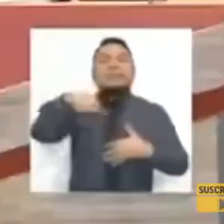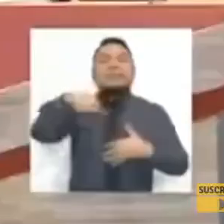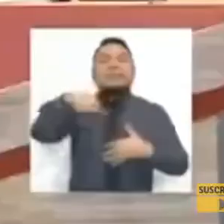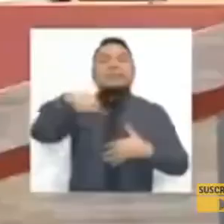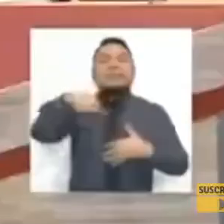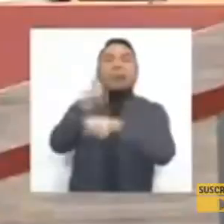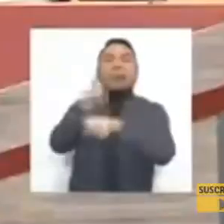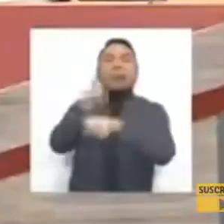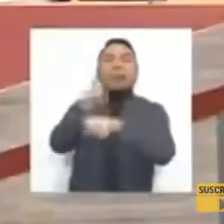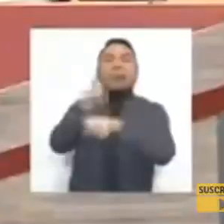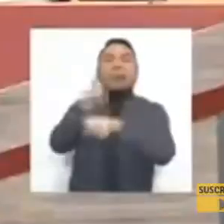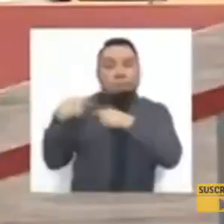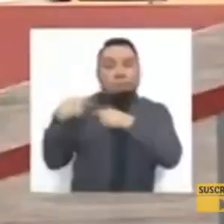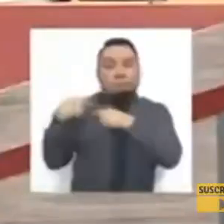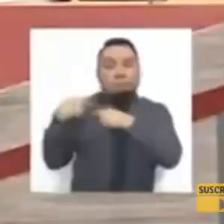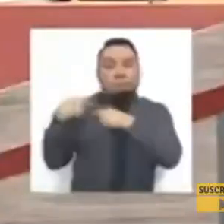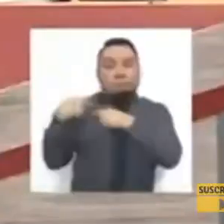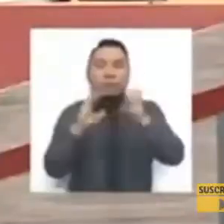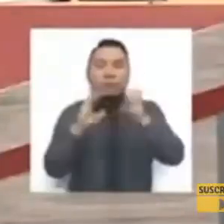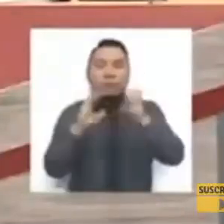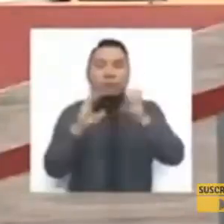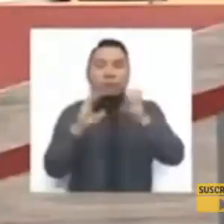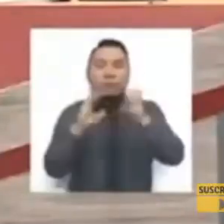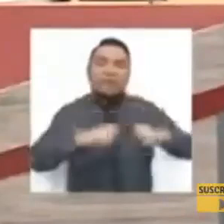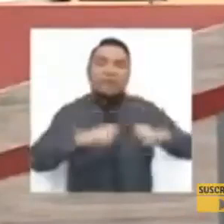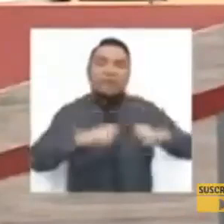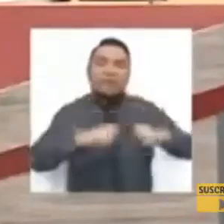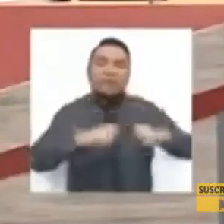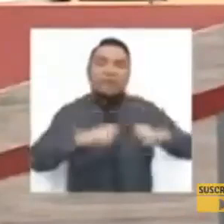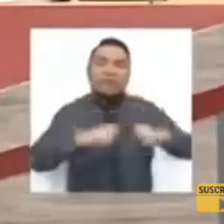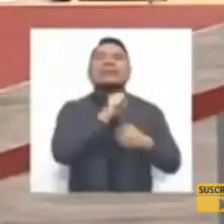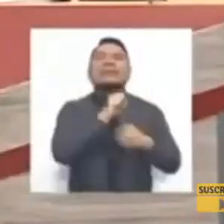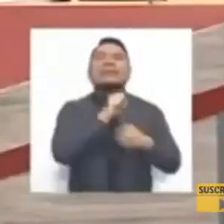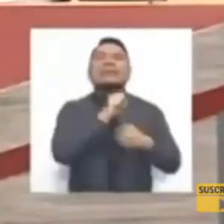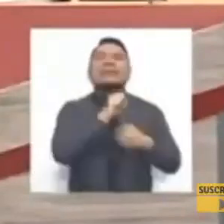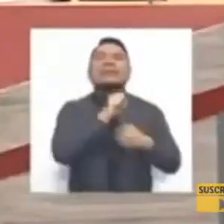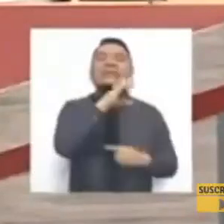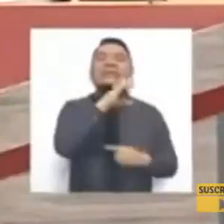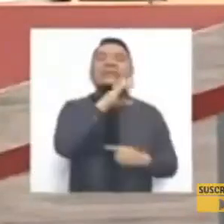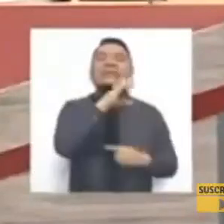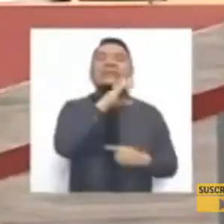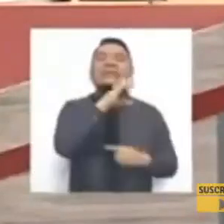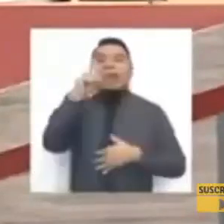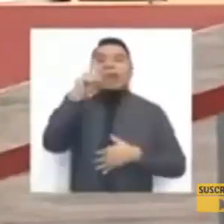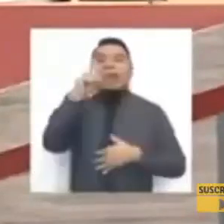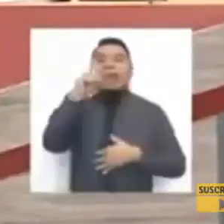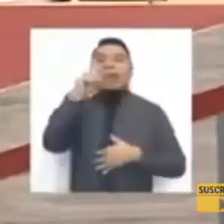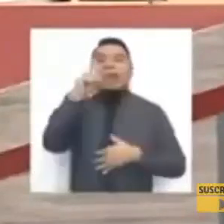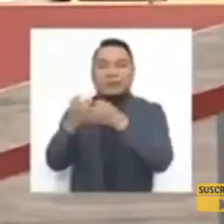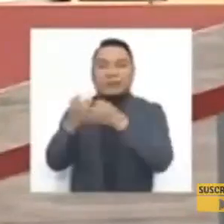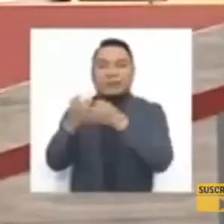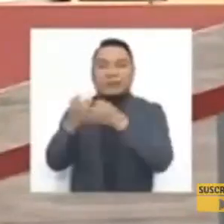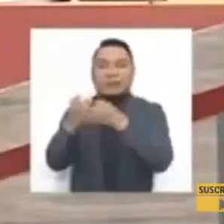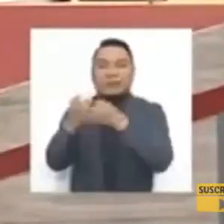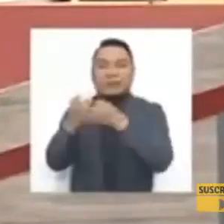Educación. Cuenta con el apoyo del Consorcio de Investigación Económica y Social, CIES, IDEA Internacional, la Asociación Civil